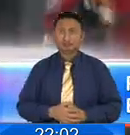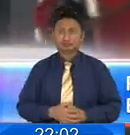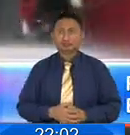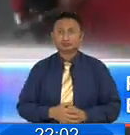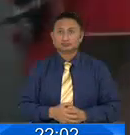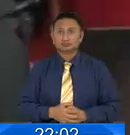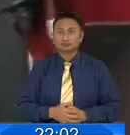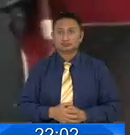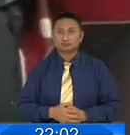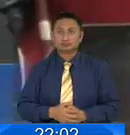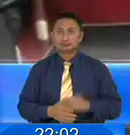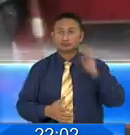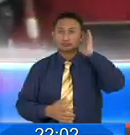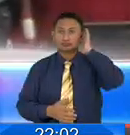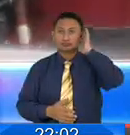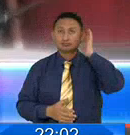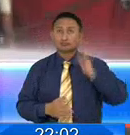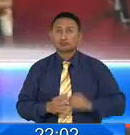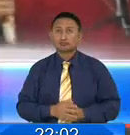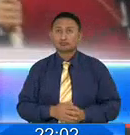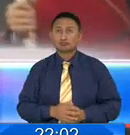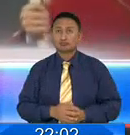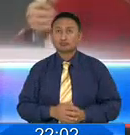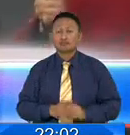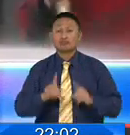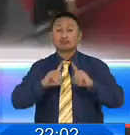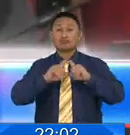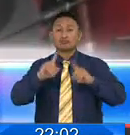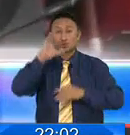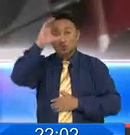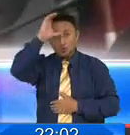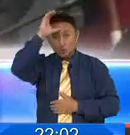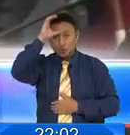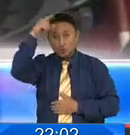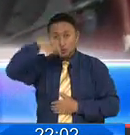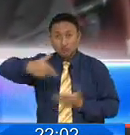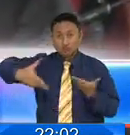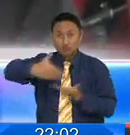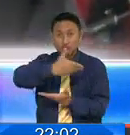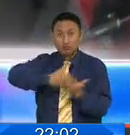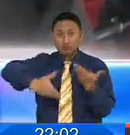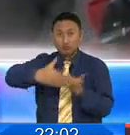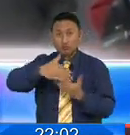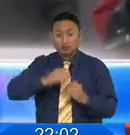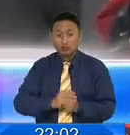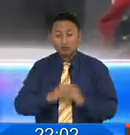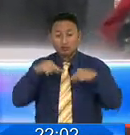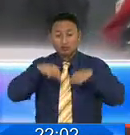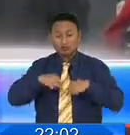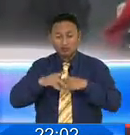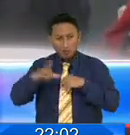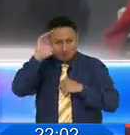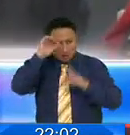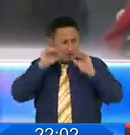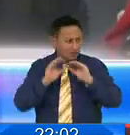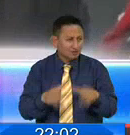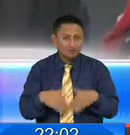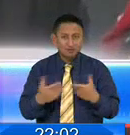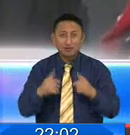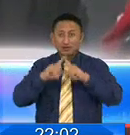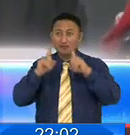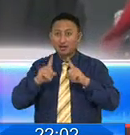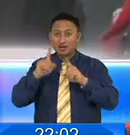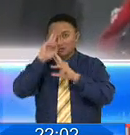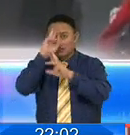Donde conviven varias culturas es aprender a vivir en la diversidad.